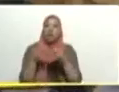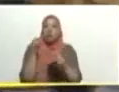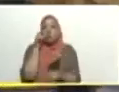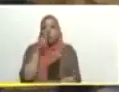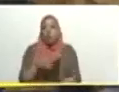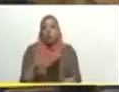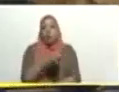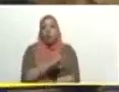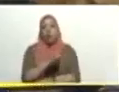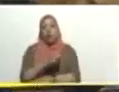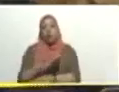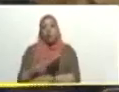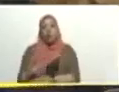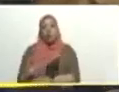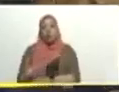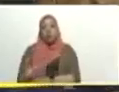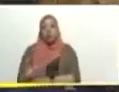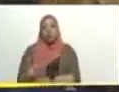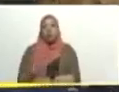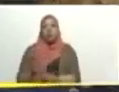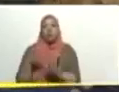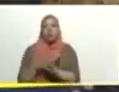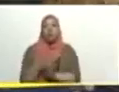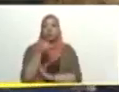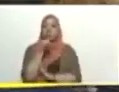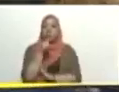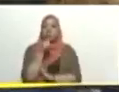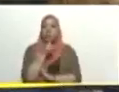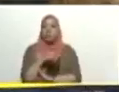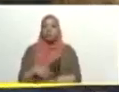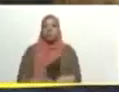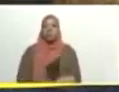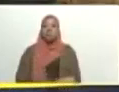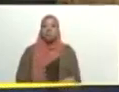Caribe. Es algo extraordinario.